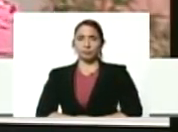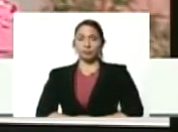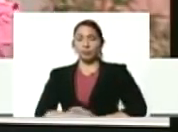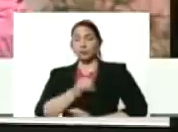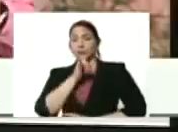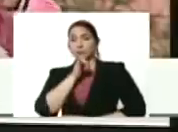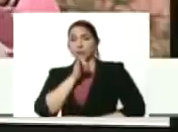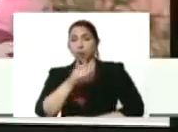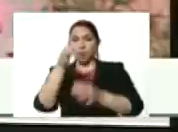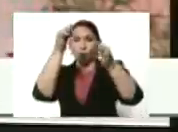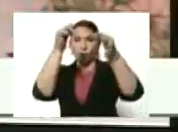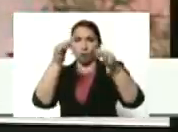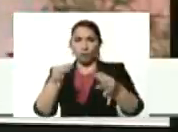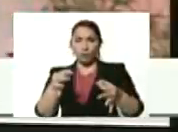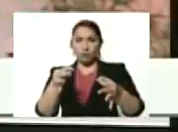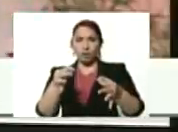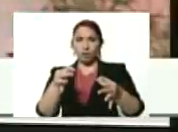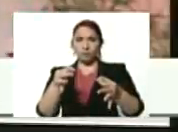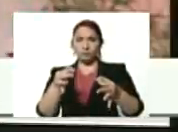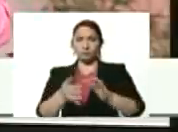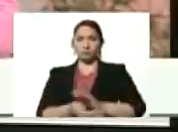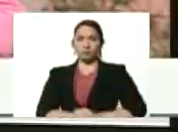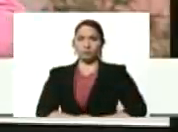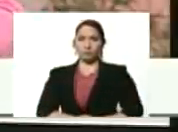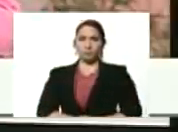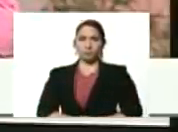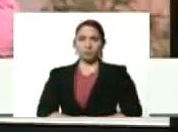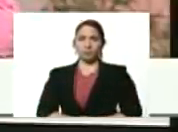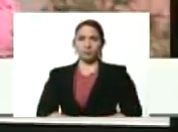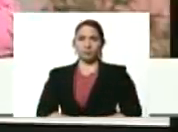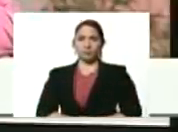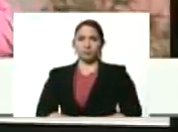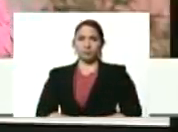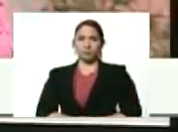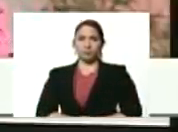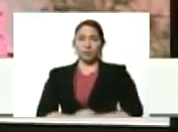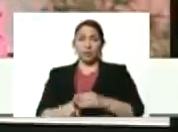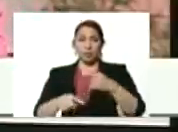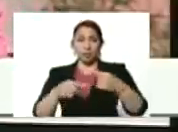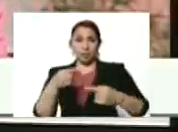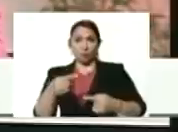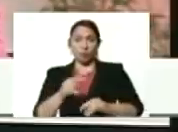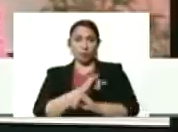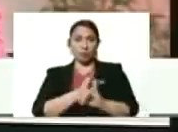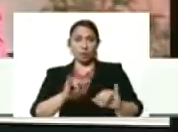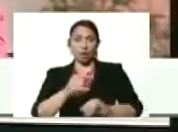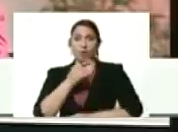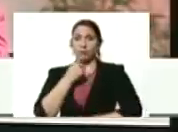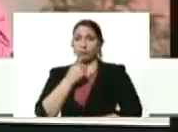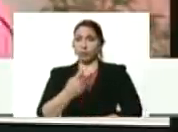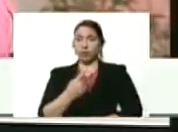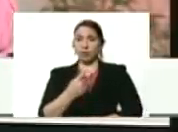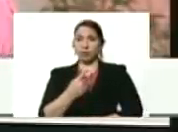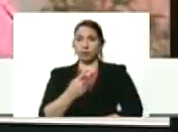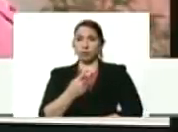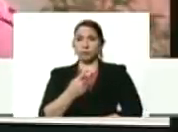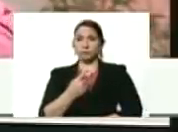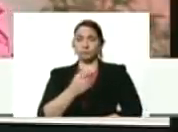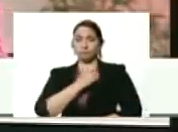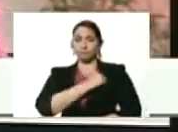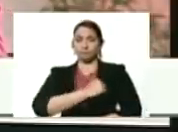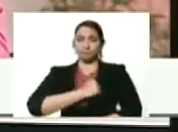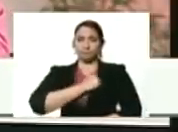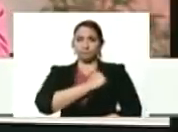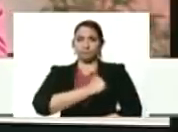Informe oficial, científico. Quiero transmitir mis condolencias